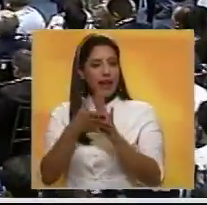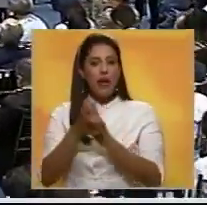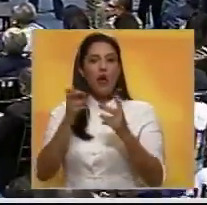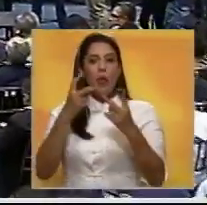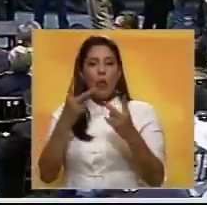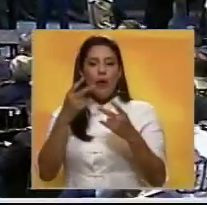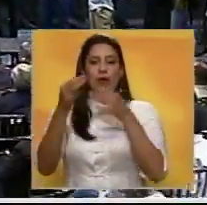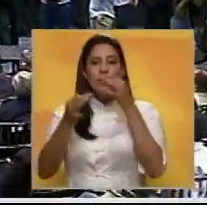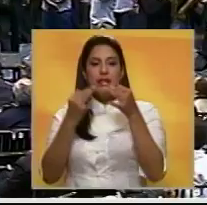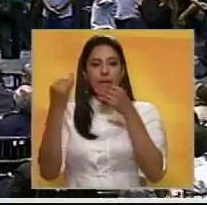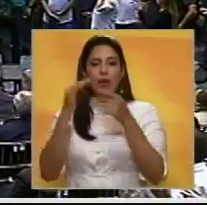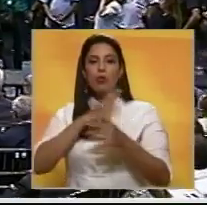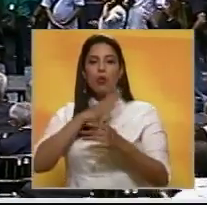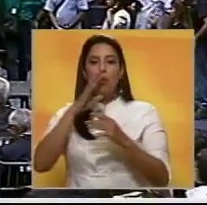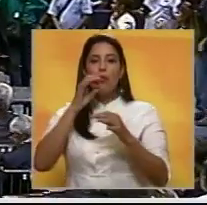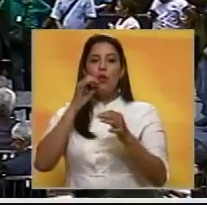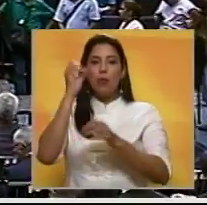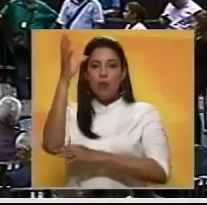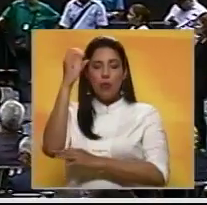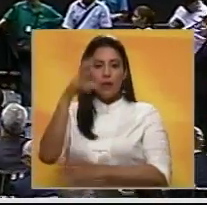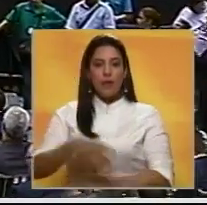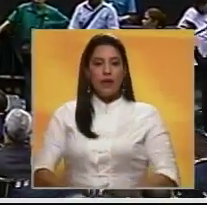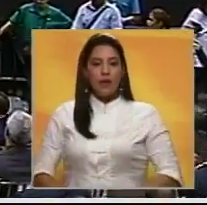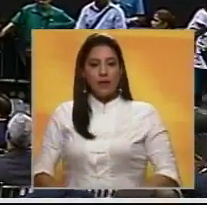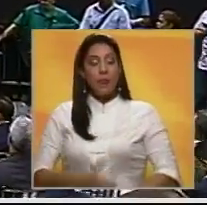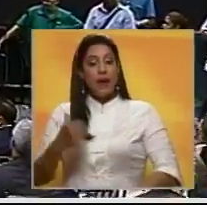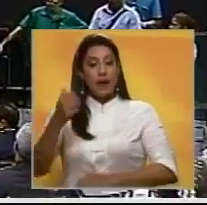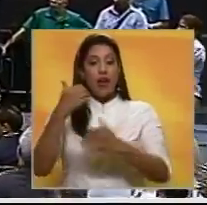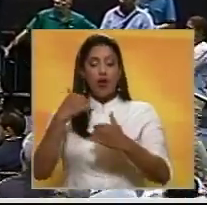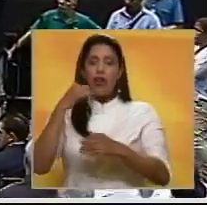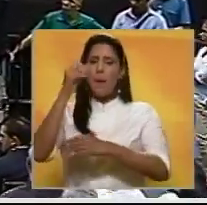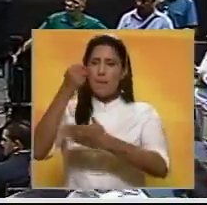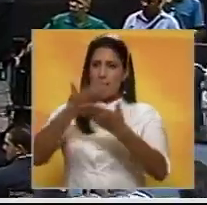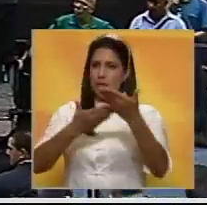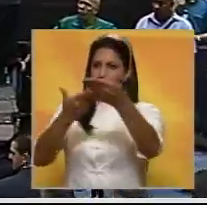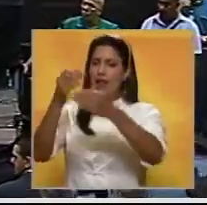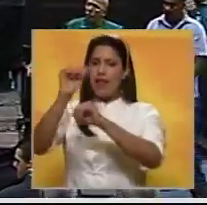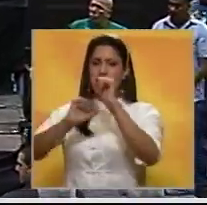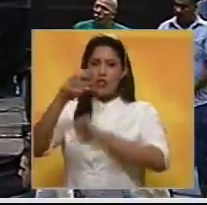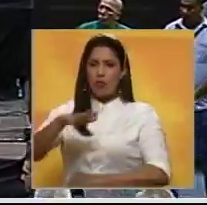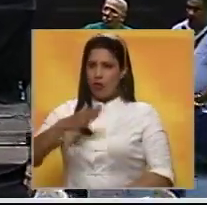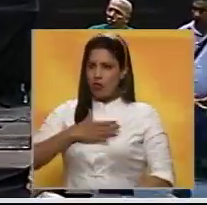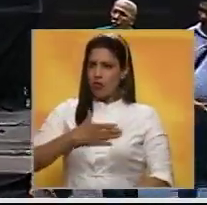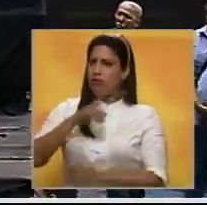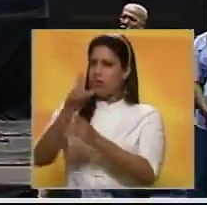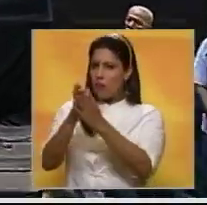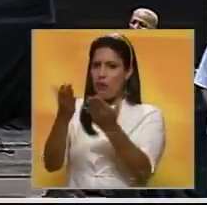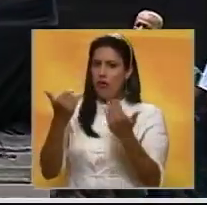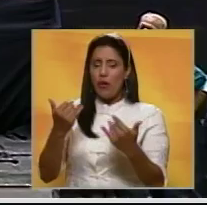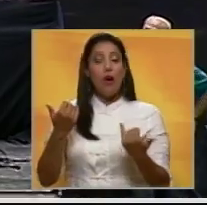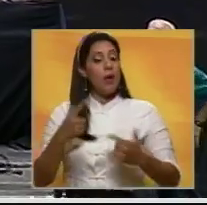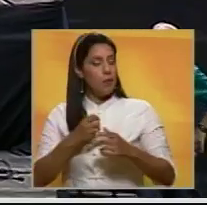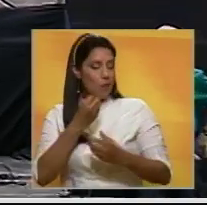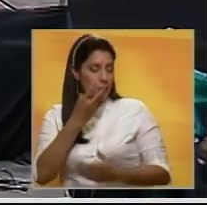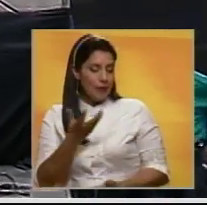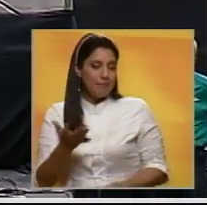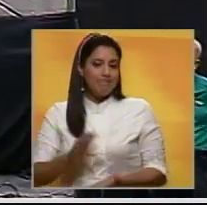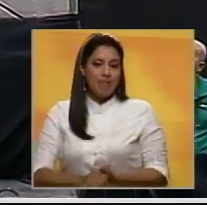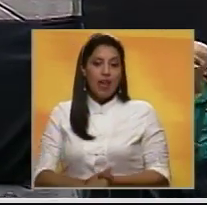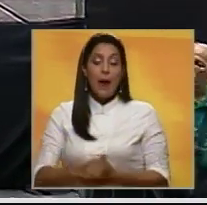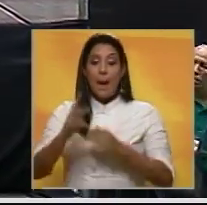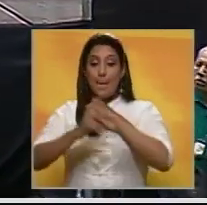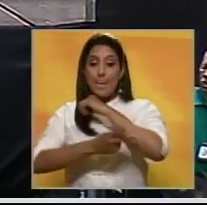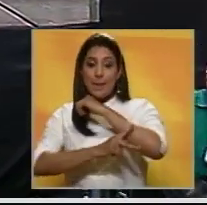una parte de su intervención. A consignar nuestro derecho de petición. Bueno, en